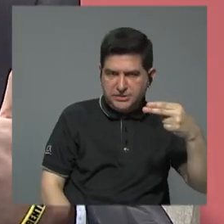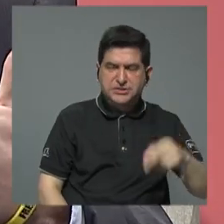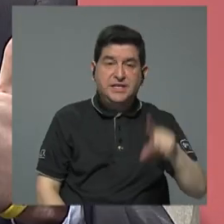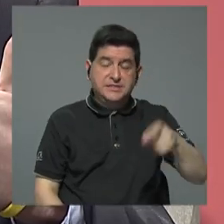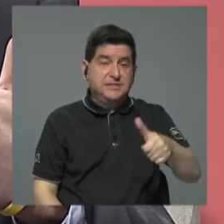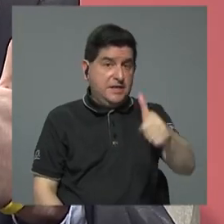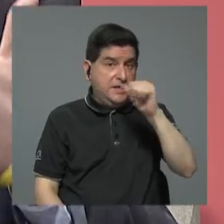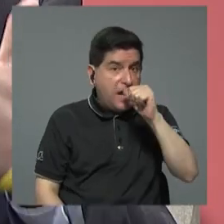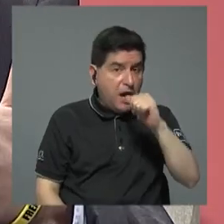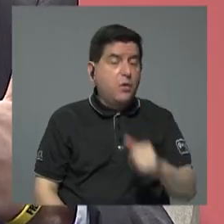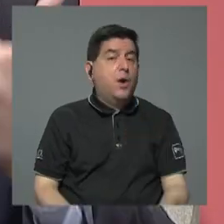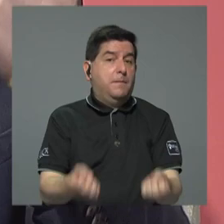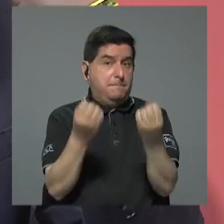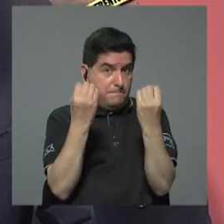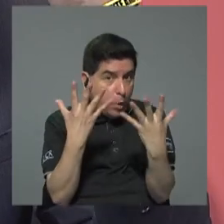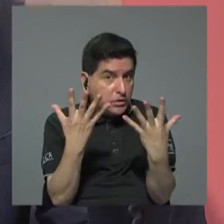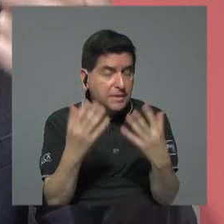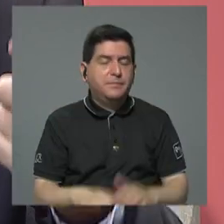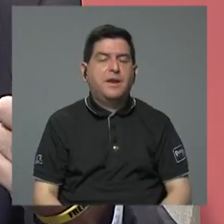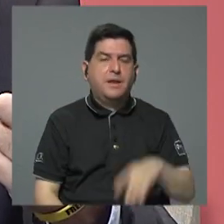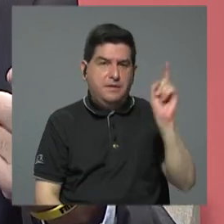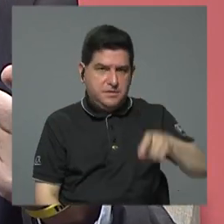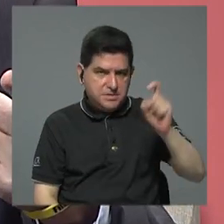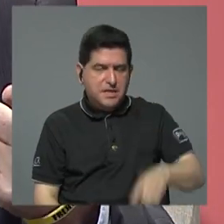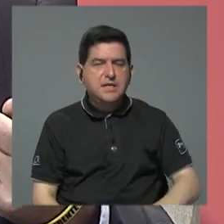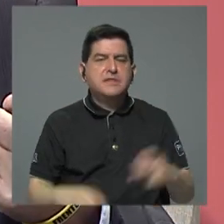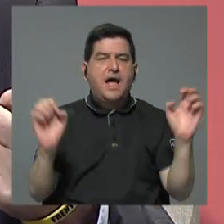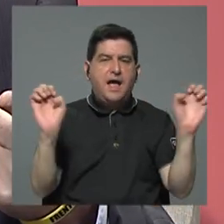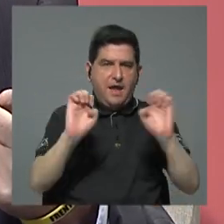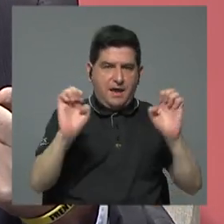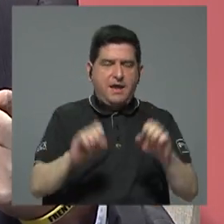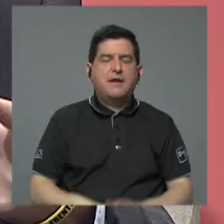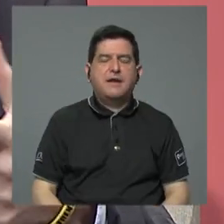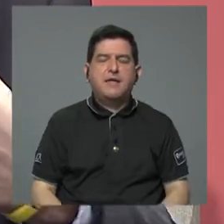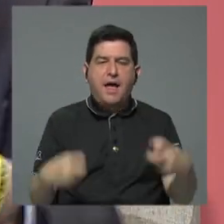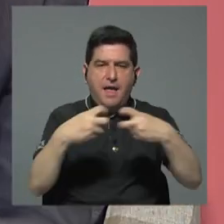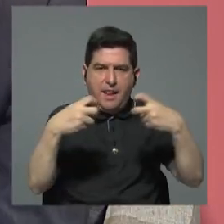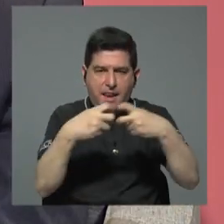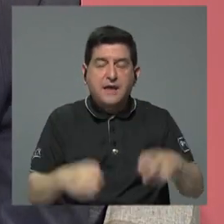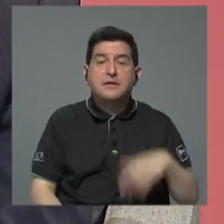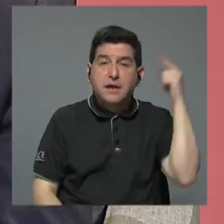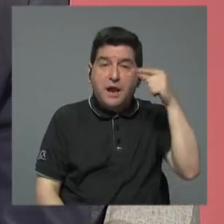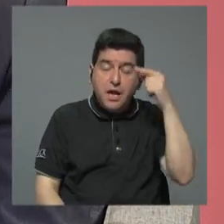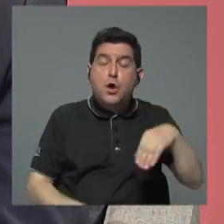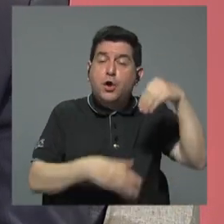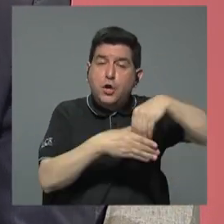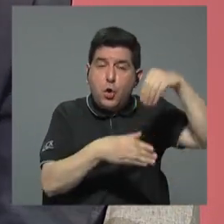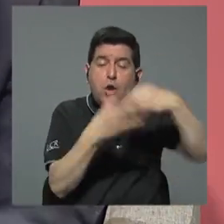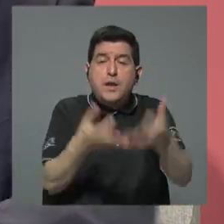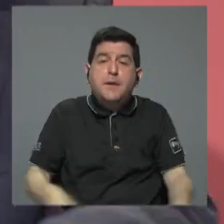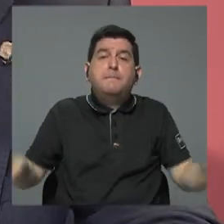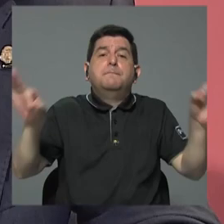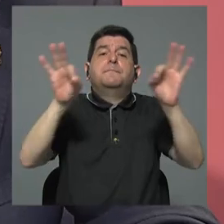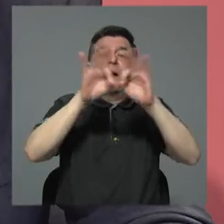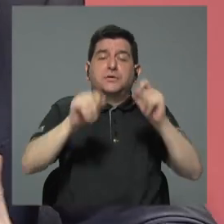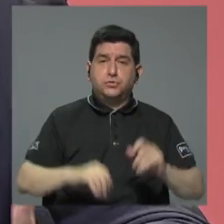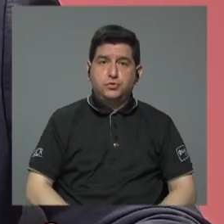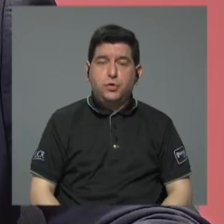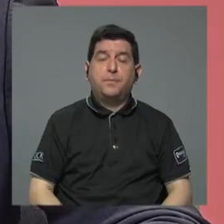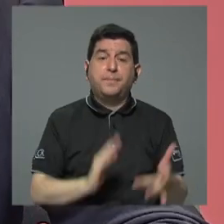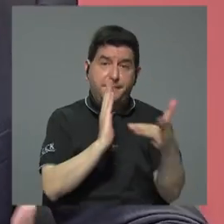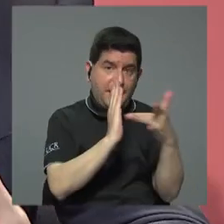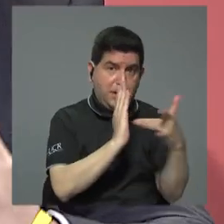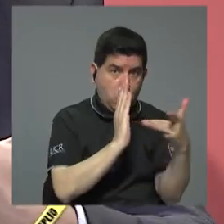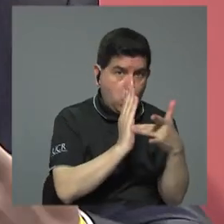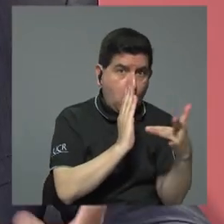agua. Mucha agua. Mucha agua. Se necesita electricidad, mucha electricidad, y obviamente una inversión importante en la